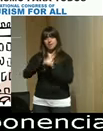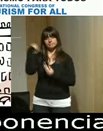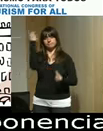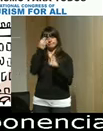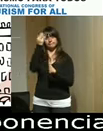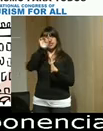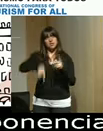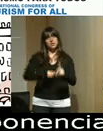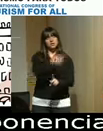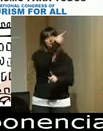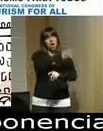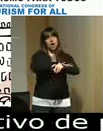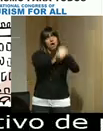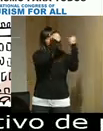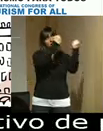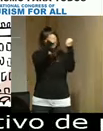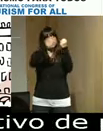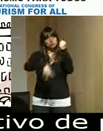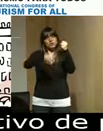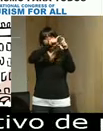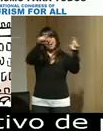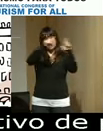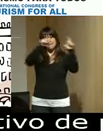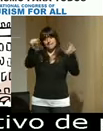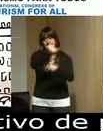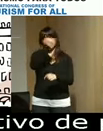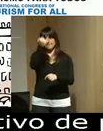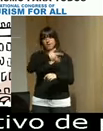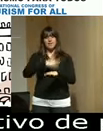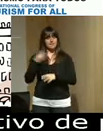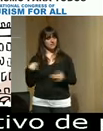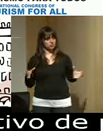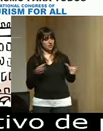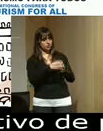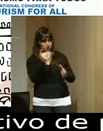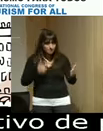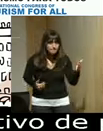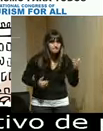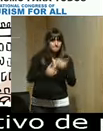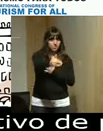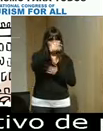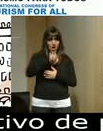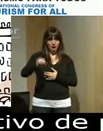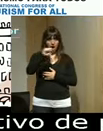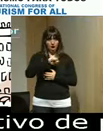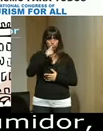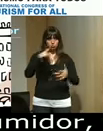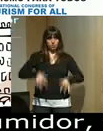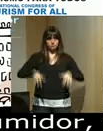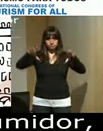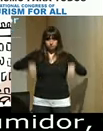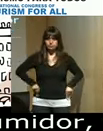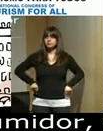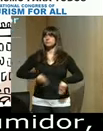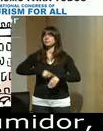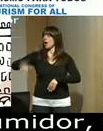autoridades, de la importancia que este sector de población tiene y adquirirá en los próximos años. Durante el año 2012, que fue